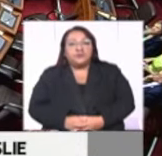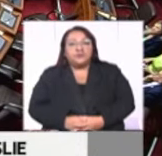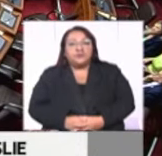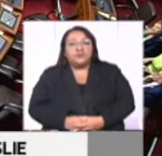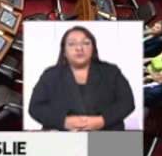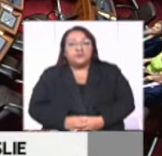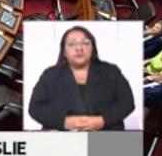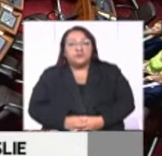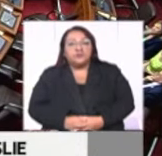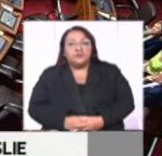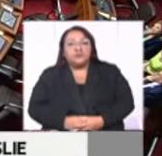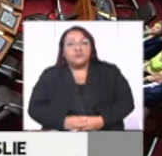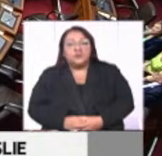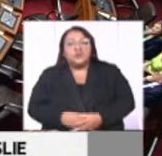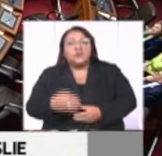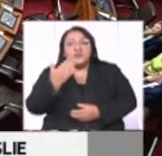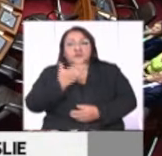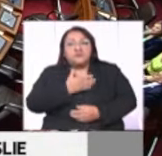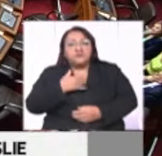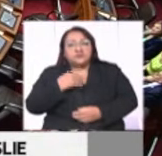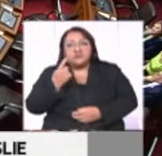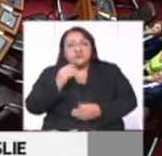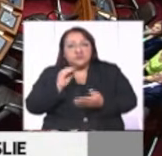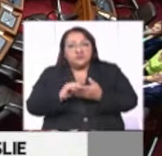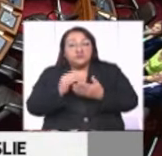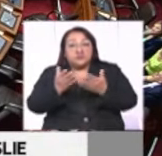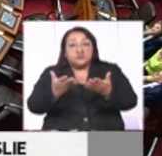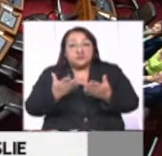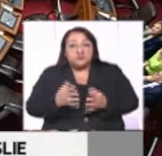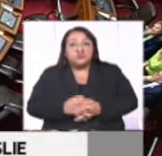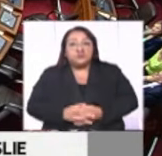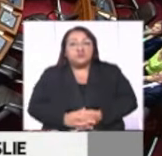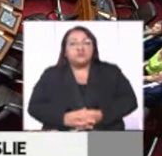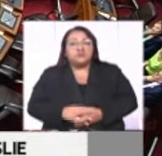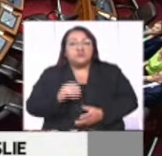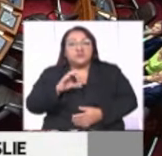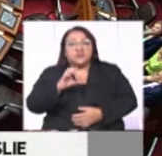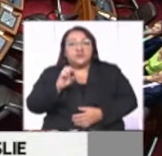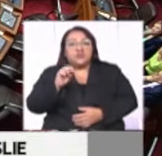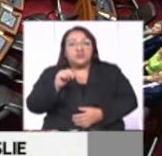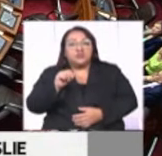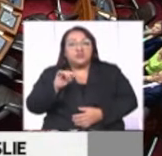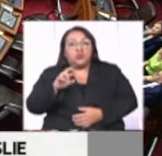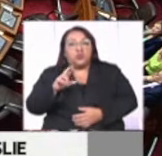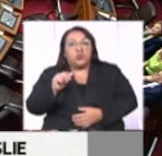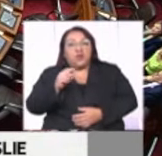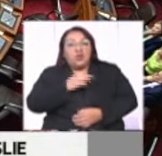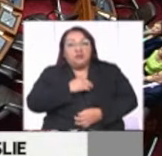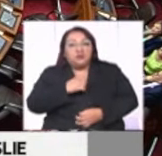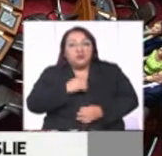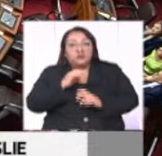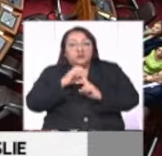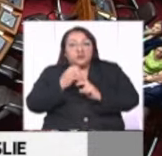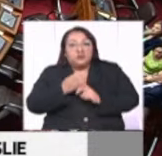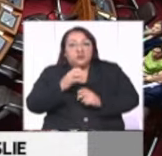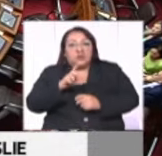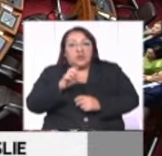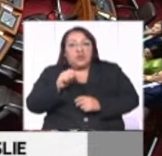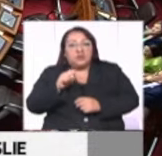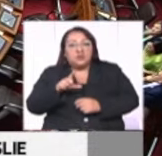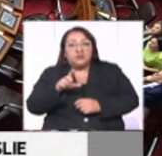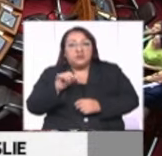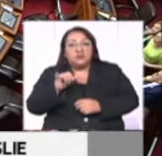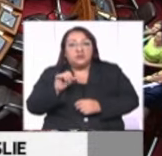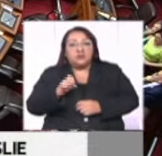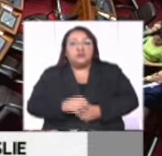Gracias, presidente. Quisiera poner en el contexto, el pedido de la censura es censura a la ministra de Cultura, Leslie Carol